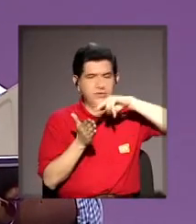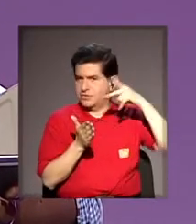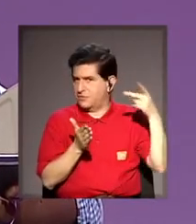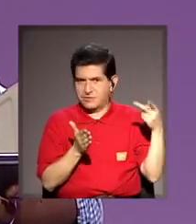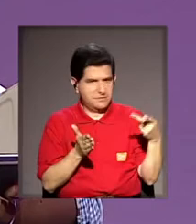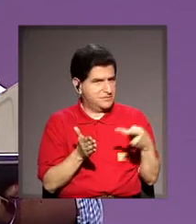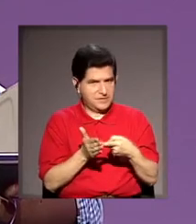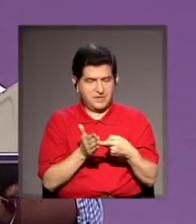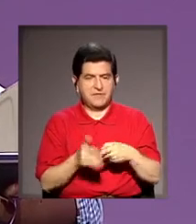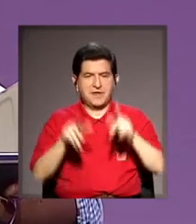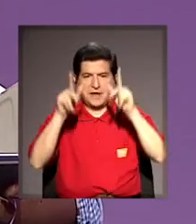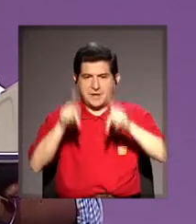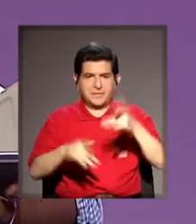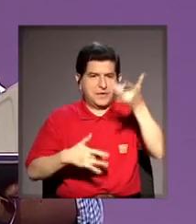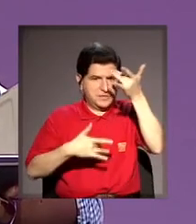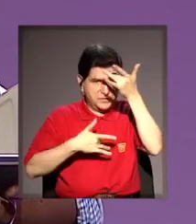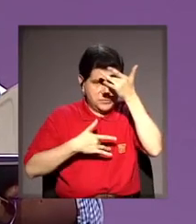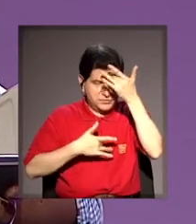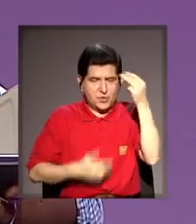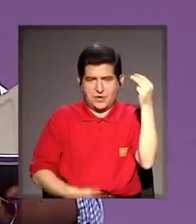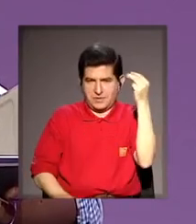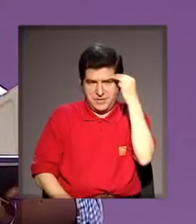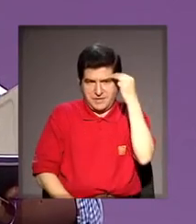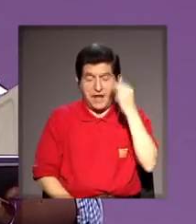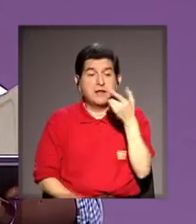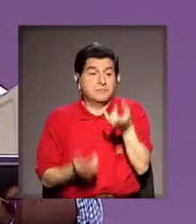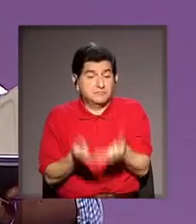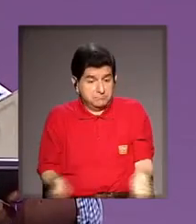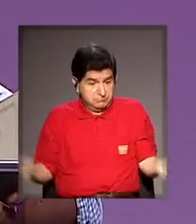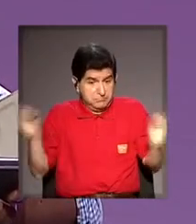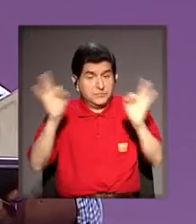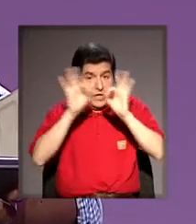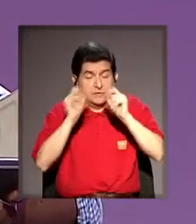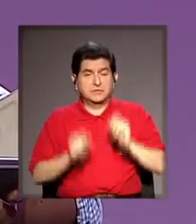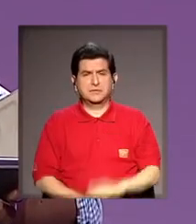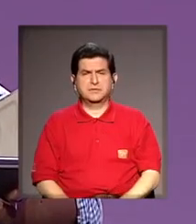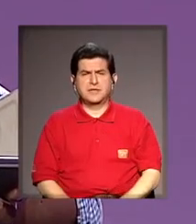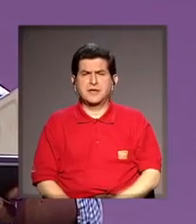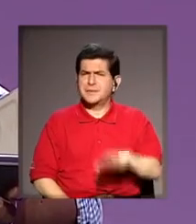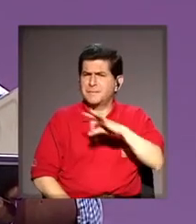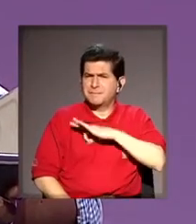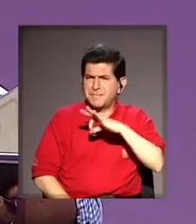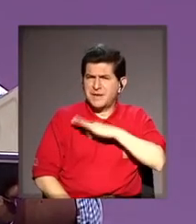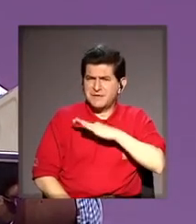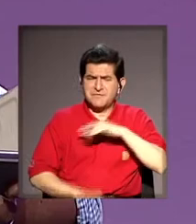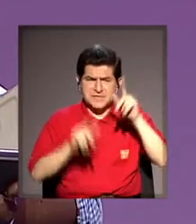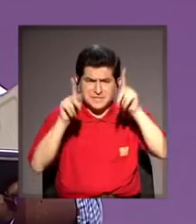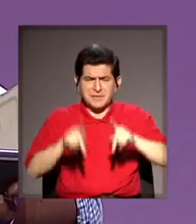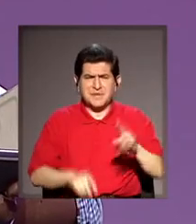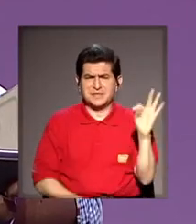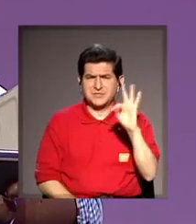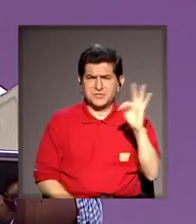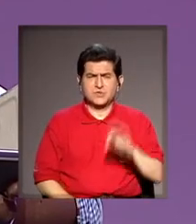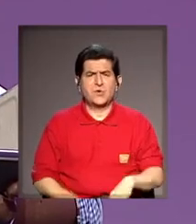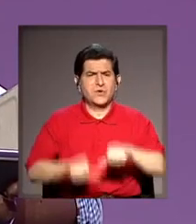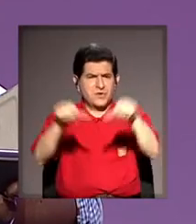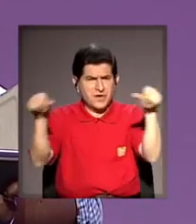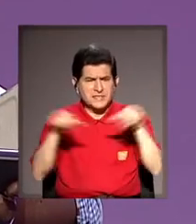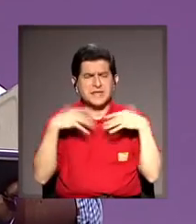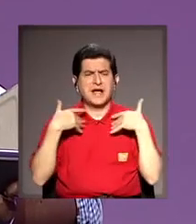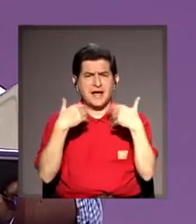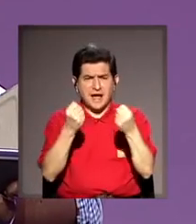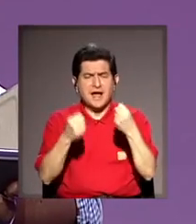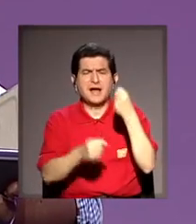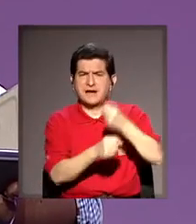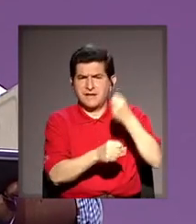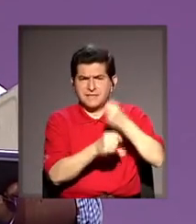que una persona enferma mental y eso es importante en qué forma beneficia esto a las personas trans en el ámbito de la salud